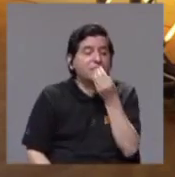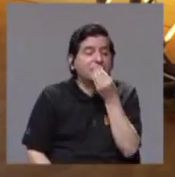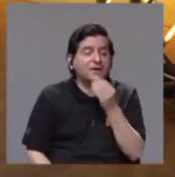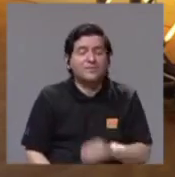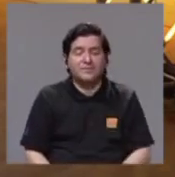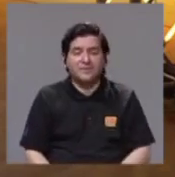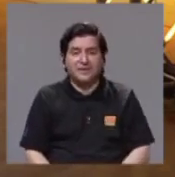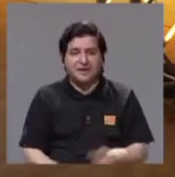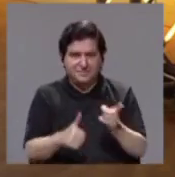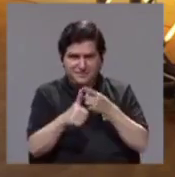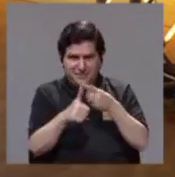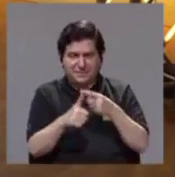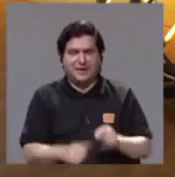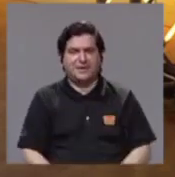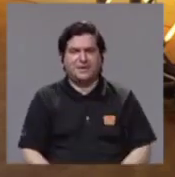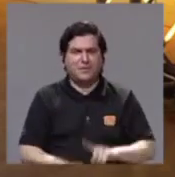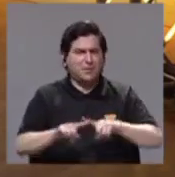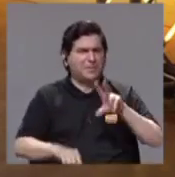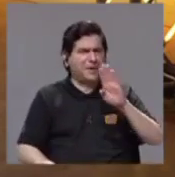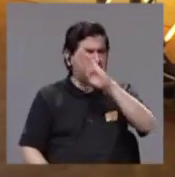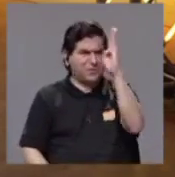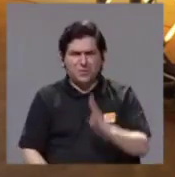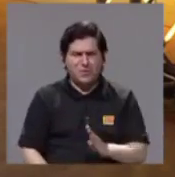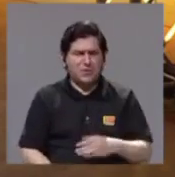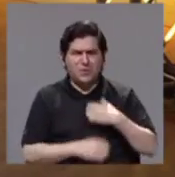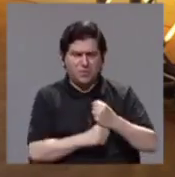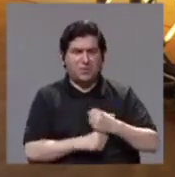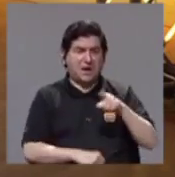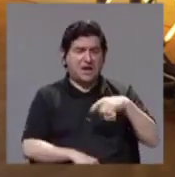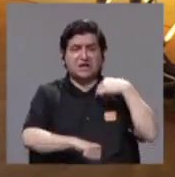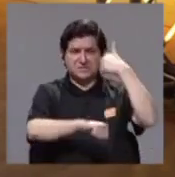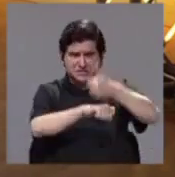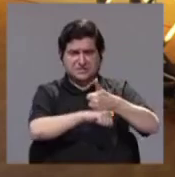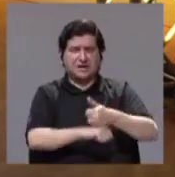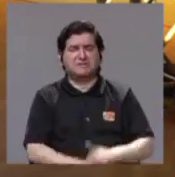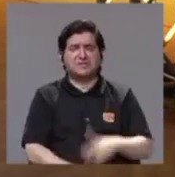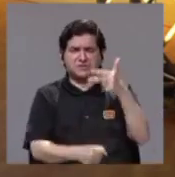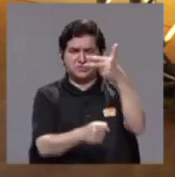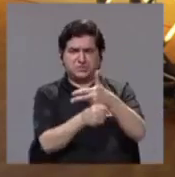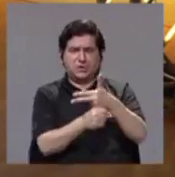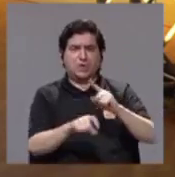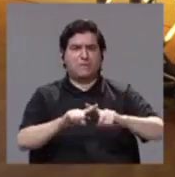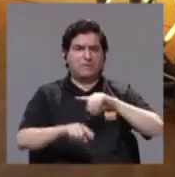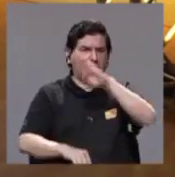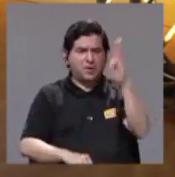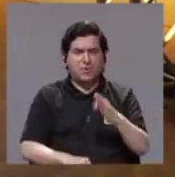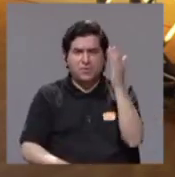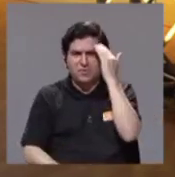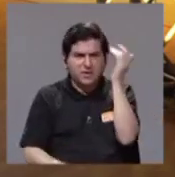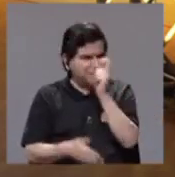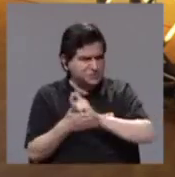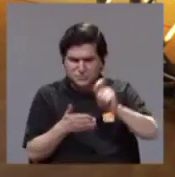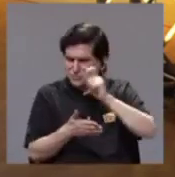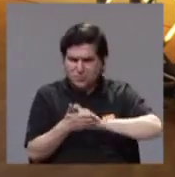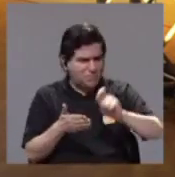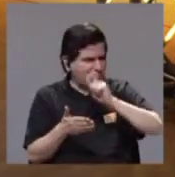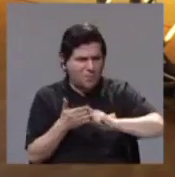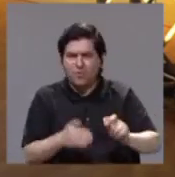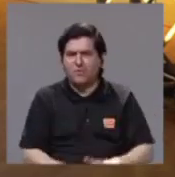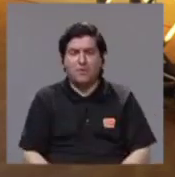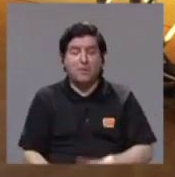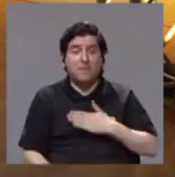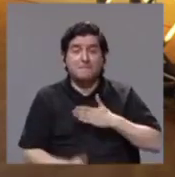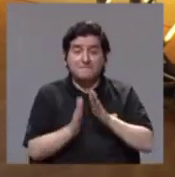pero nunca fue soldado. Se instaló en Guatemala, pero la verdad es que nunca supo